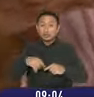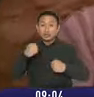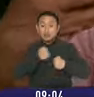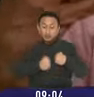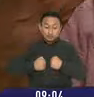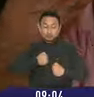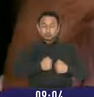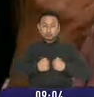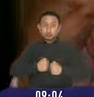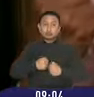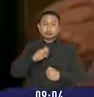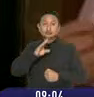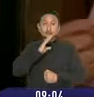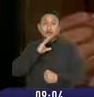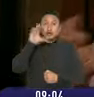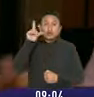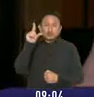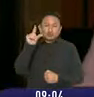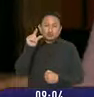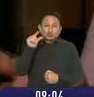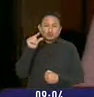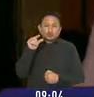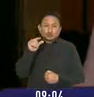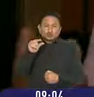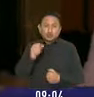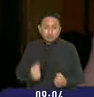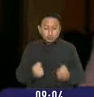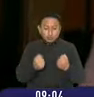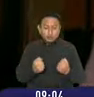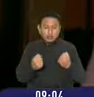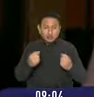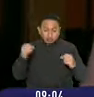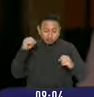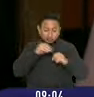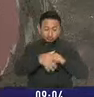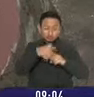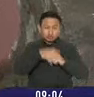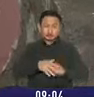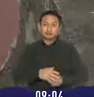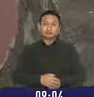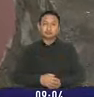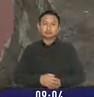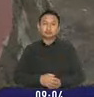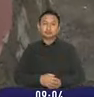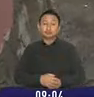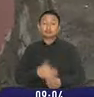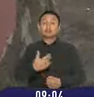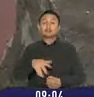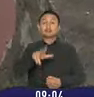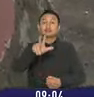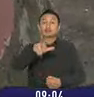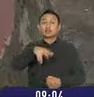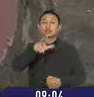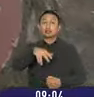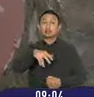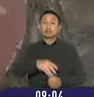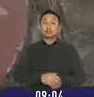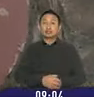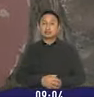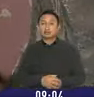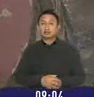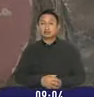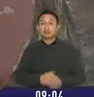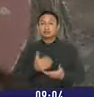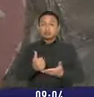uno porque el agua quema, no tiene la fuerza suficiente para la ducha. En tres meses está ya la fuga. Y